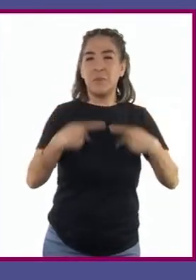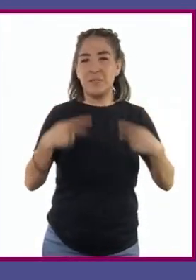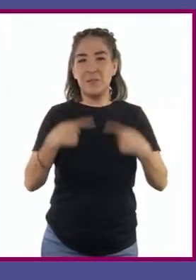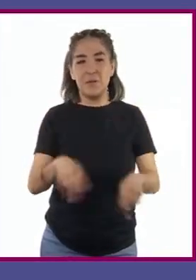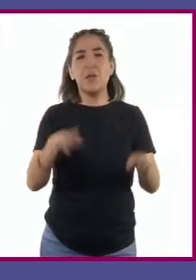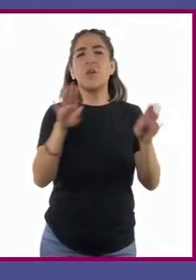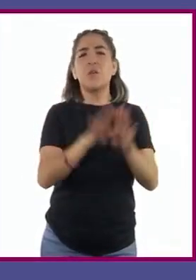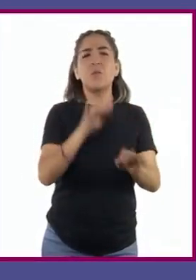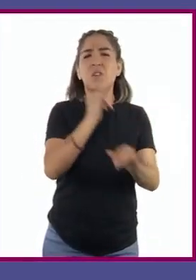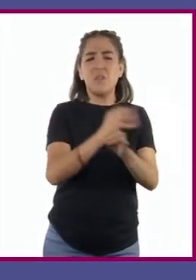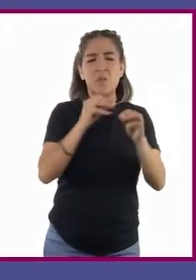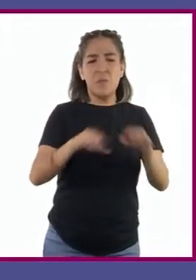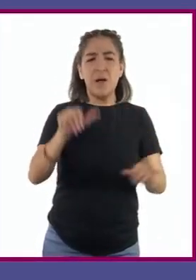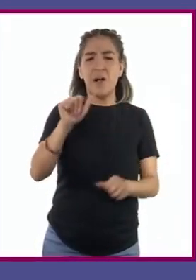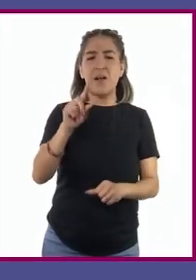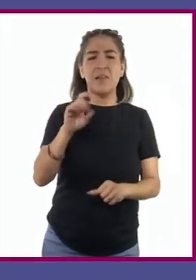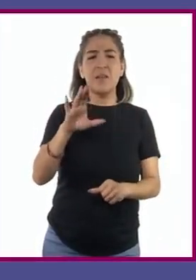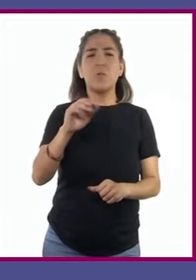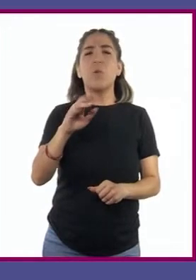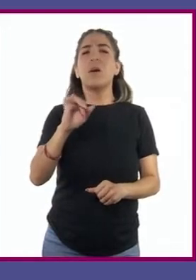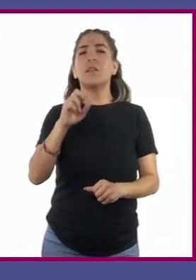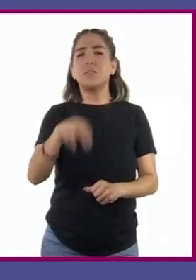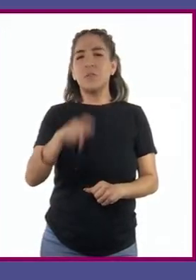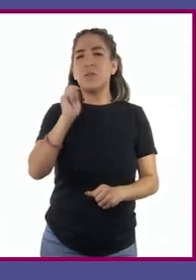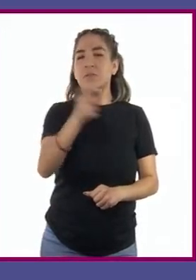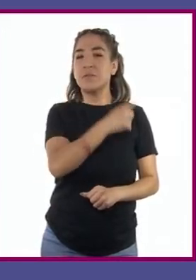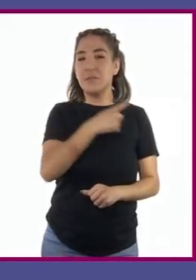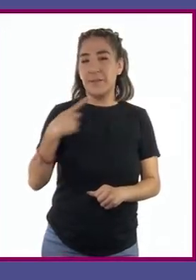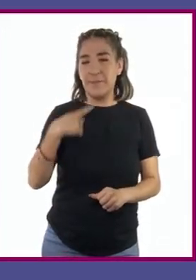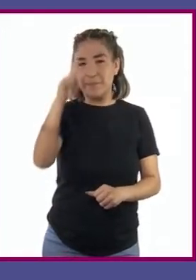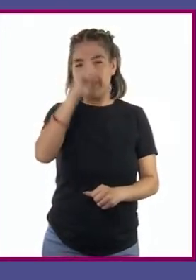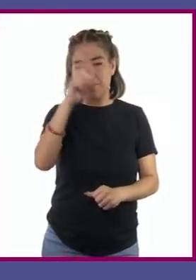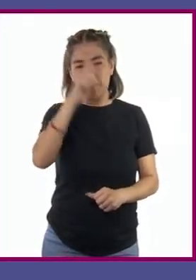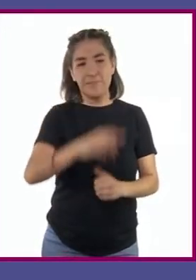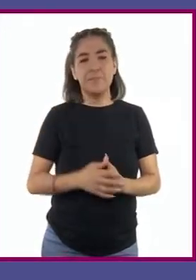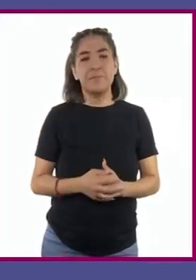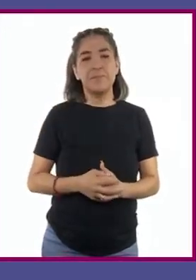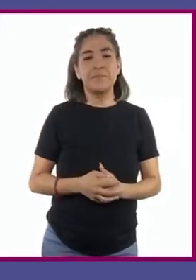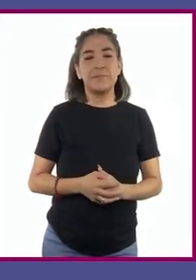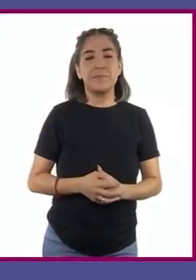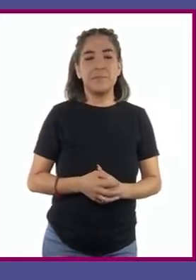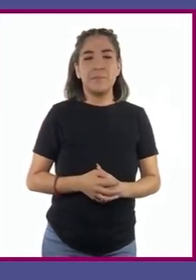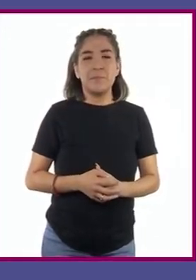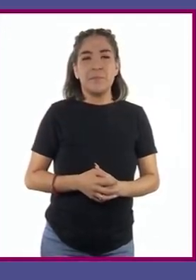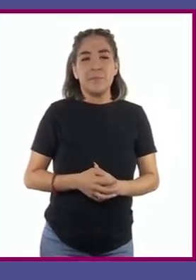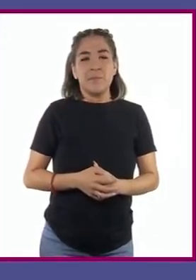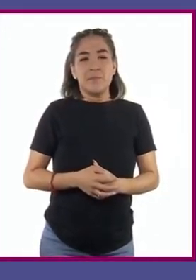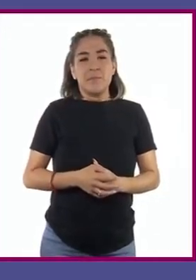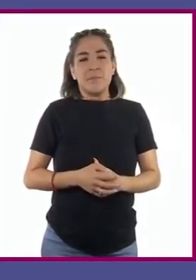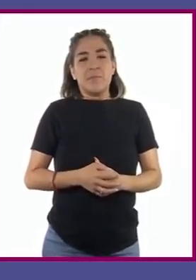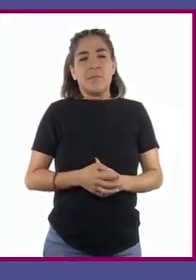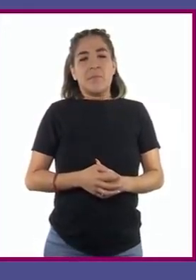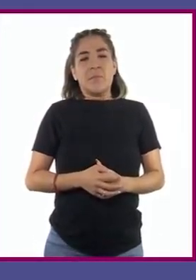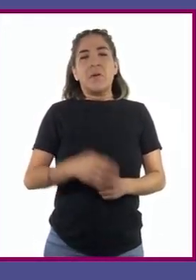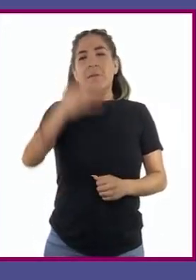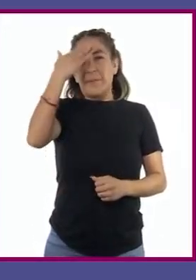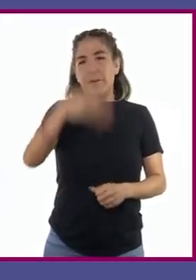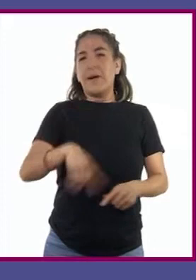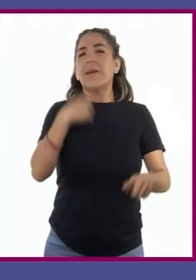tenga adecuación es recomendable: 1. Saber a quién se dirige el texto.